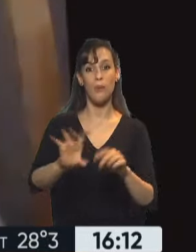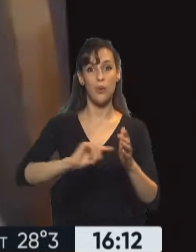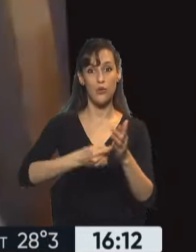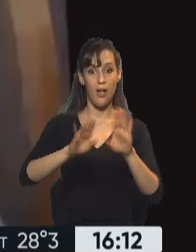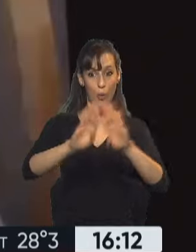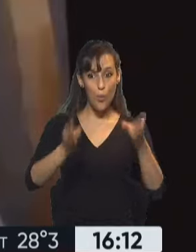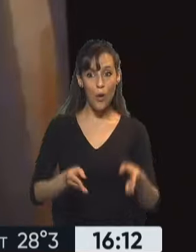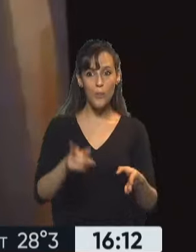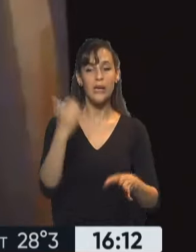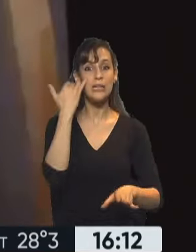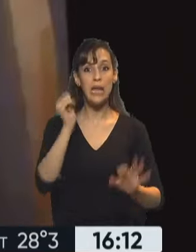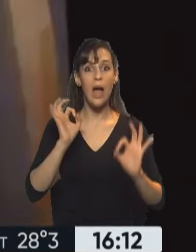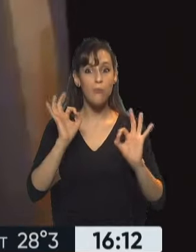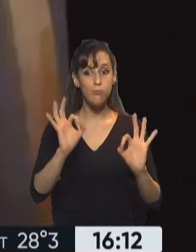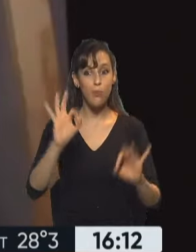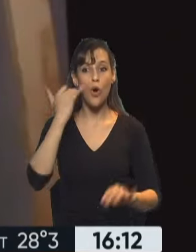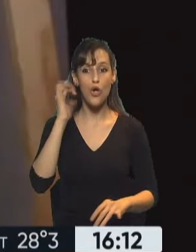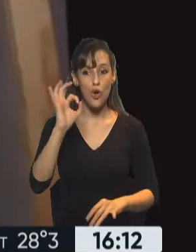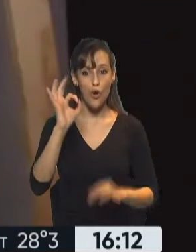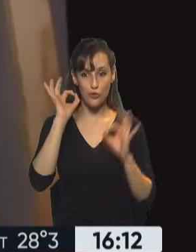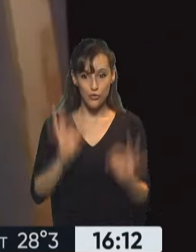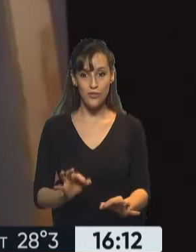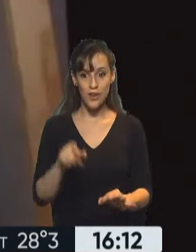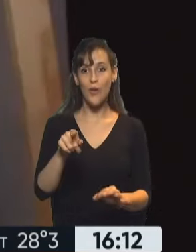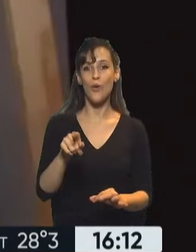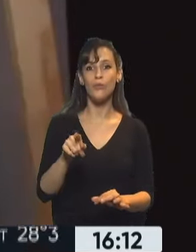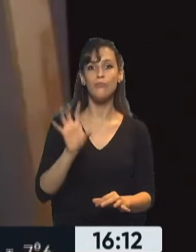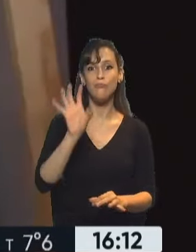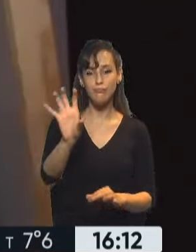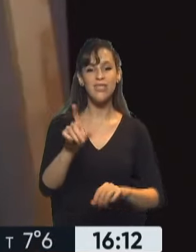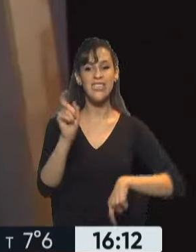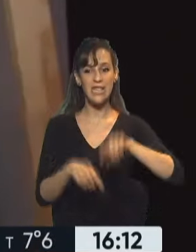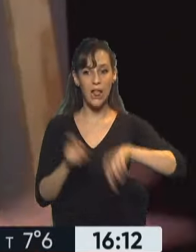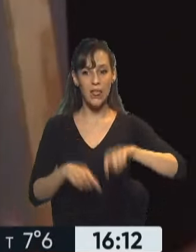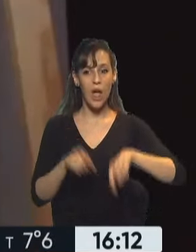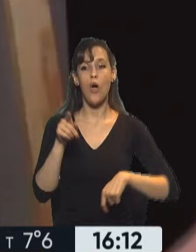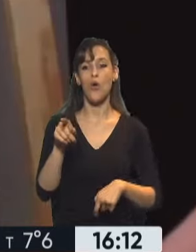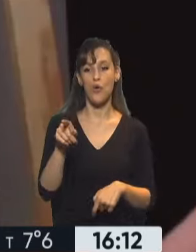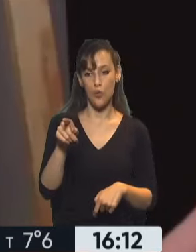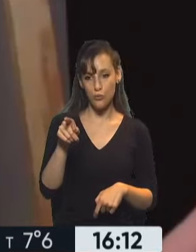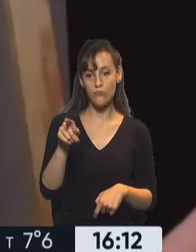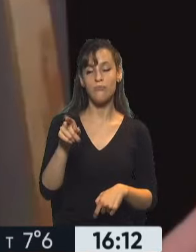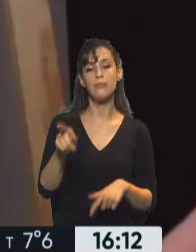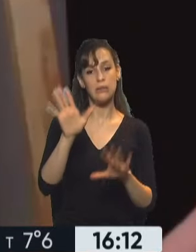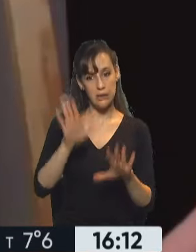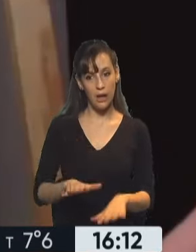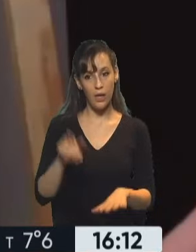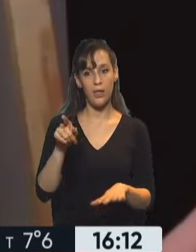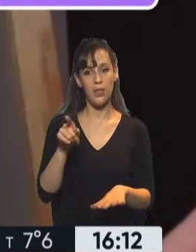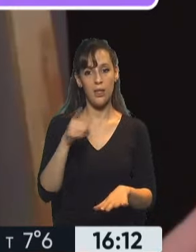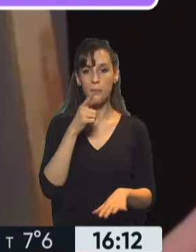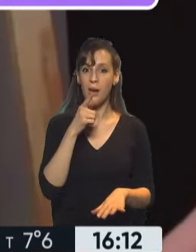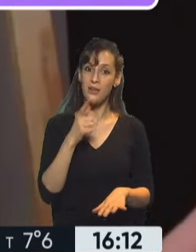Me dicen que ya está Goico ahí en Santiago del Estero, Goico que no ha vuelto de Santiago, que se ha quedado. Evidentemente, no sé, le